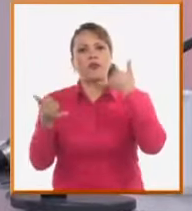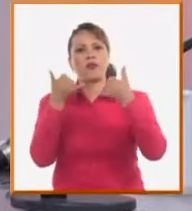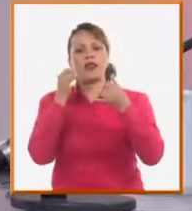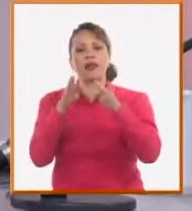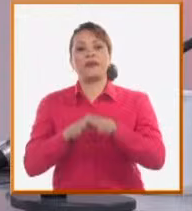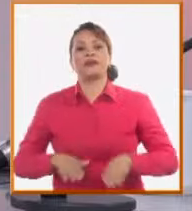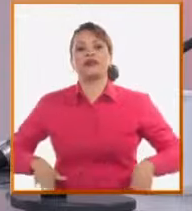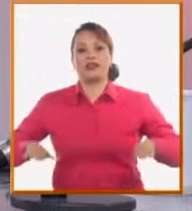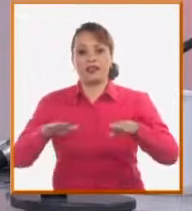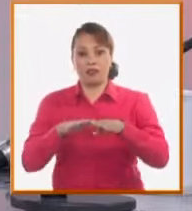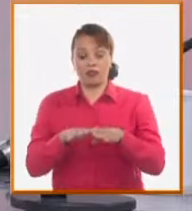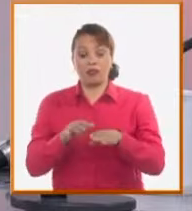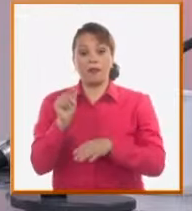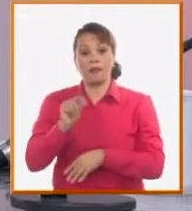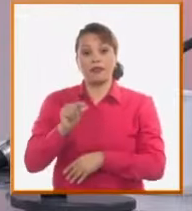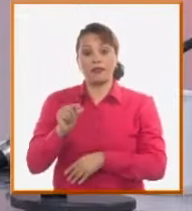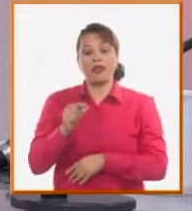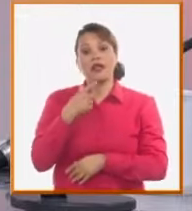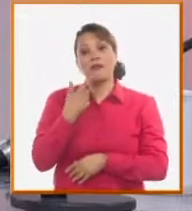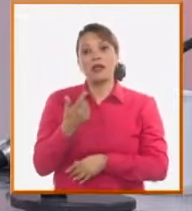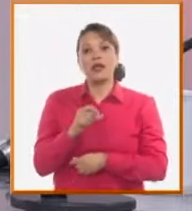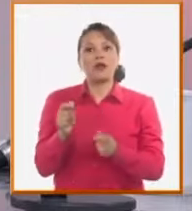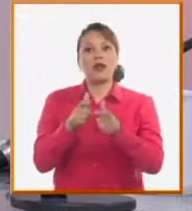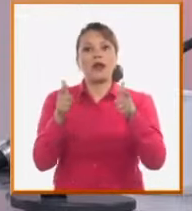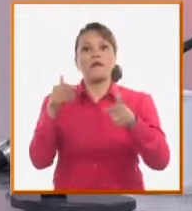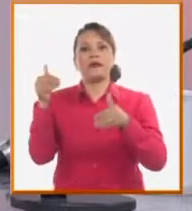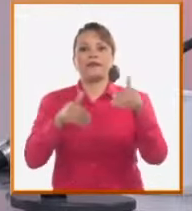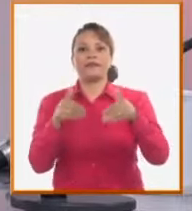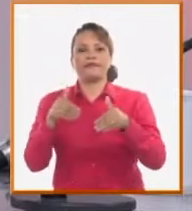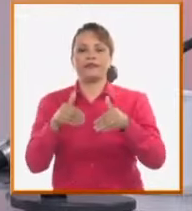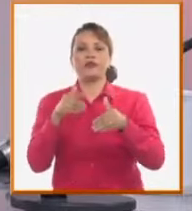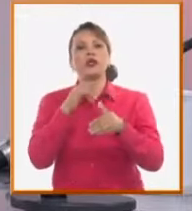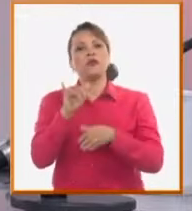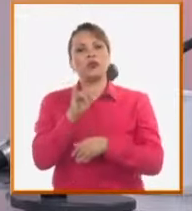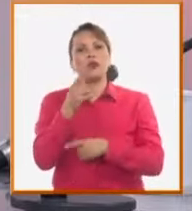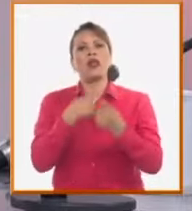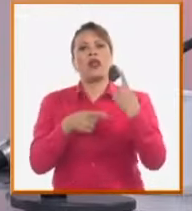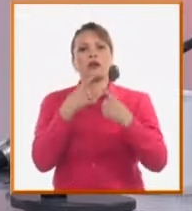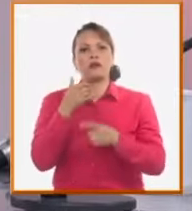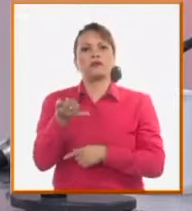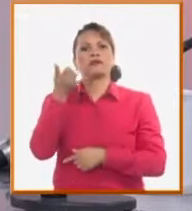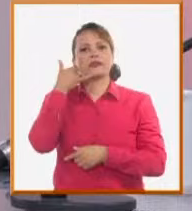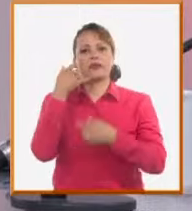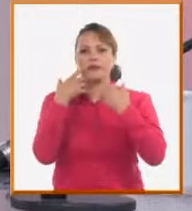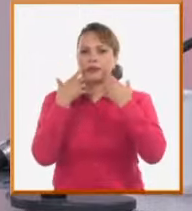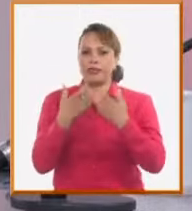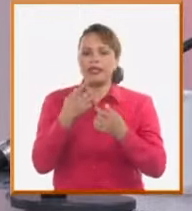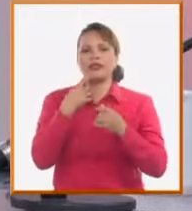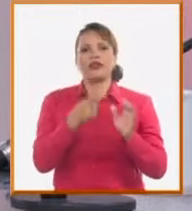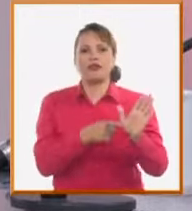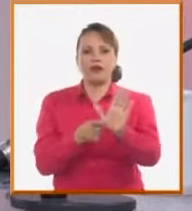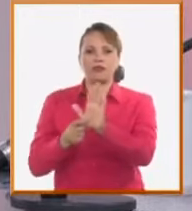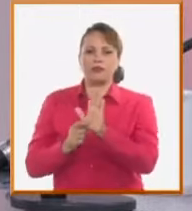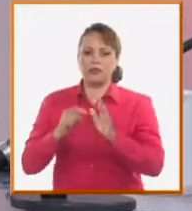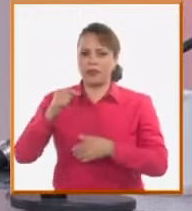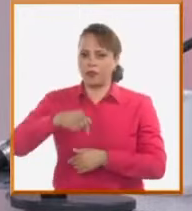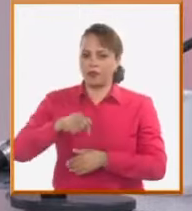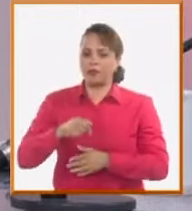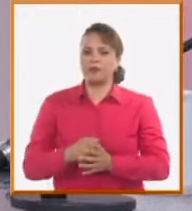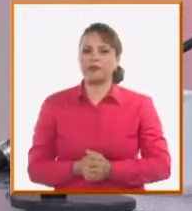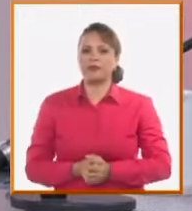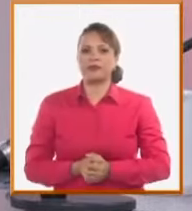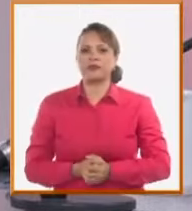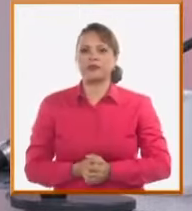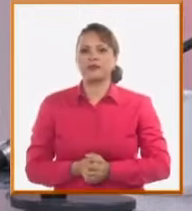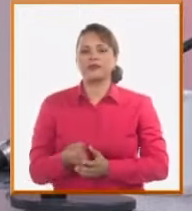redonda y no fue tan amplia participación a través de la llamada, pero tenemos algunas interesantes que también pondremos en la jornada de hoy. del foro de